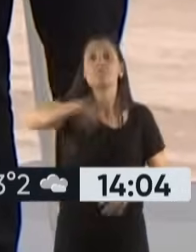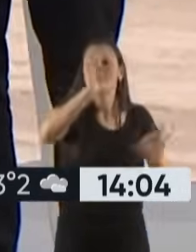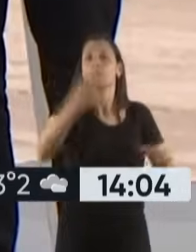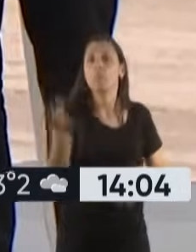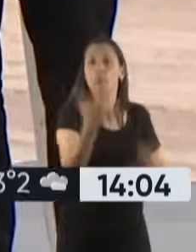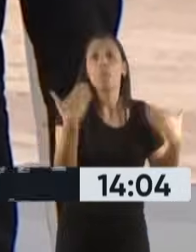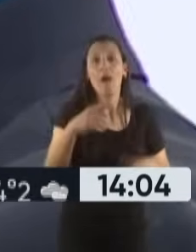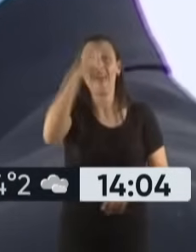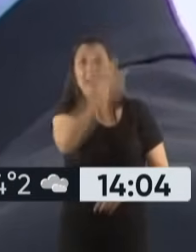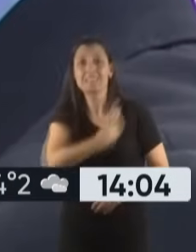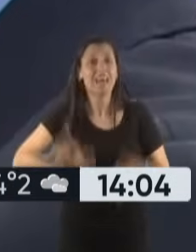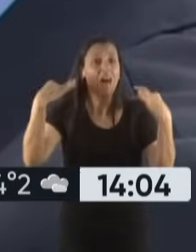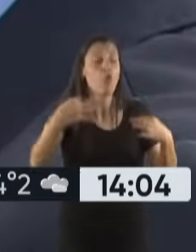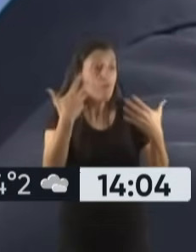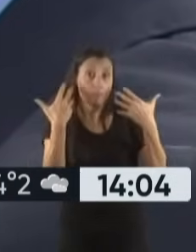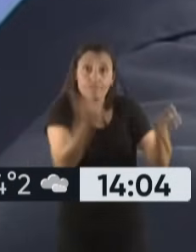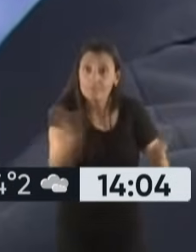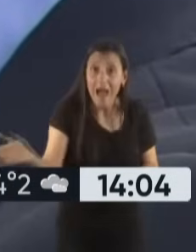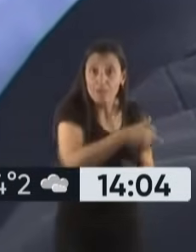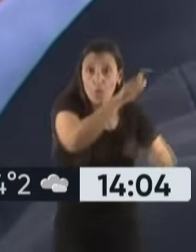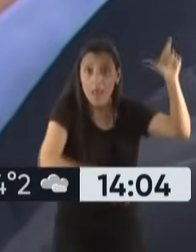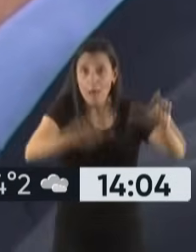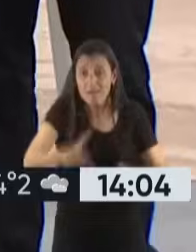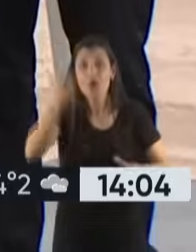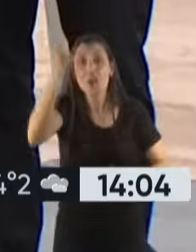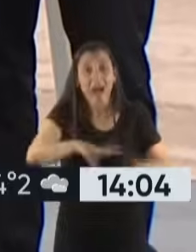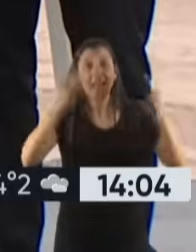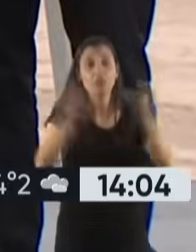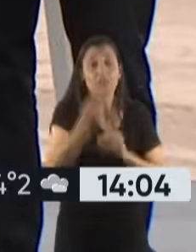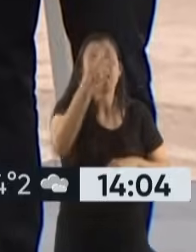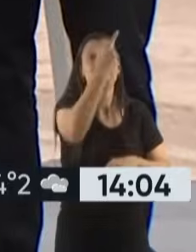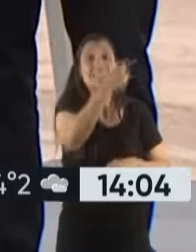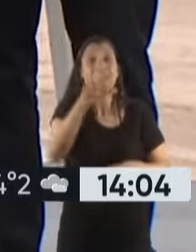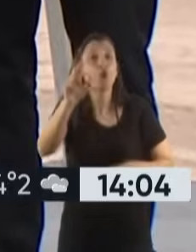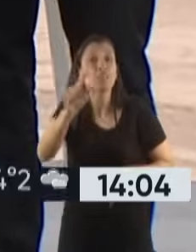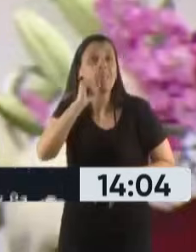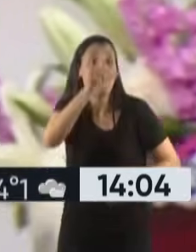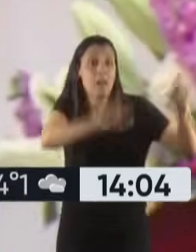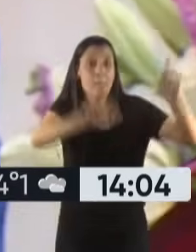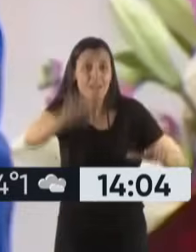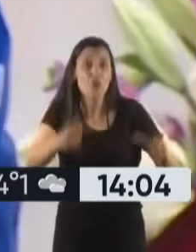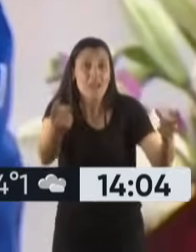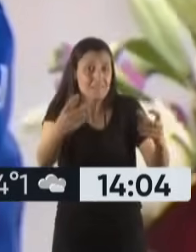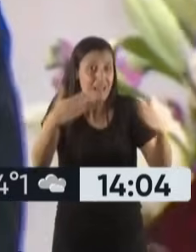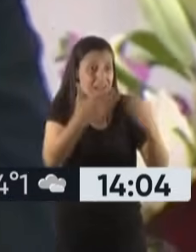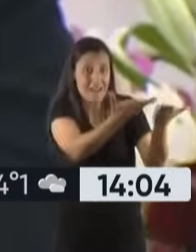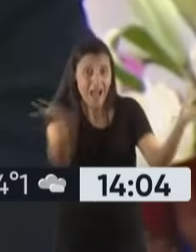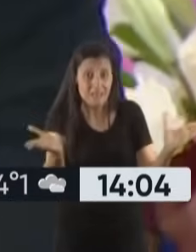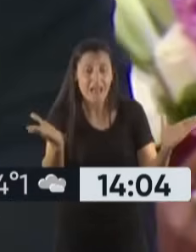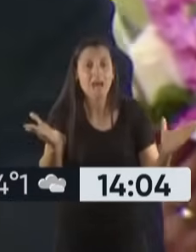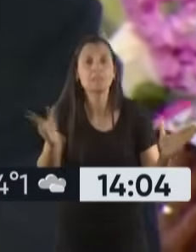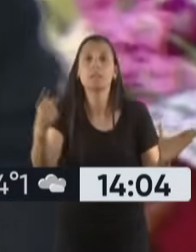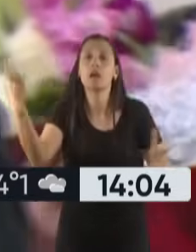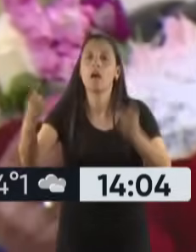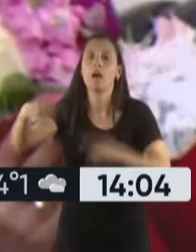si el Estado no está presente, hay 130.000 a familias argentinas que no tienen casa. Que no te vendan